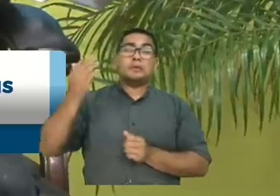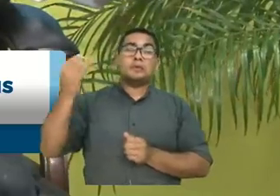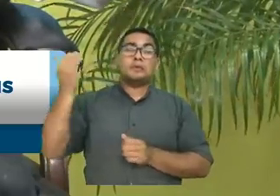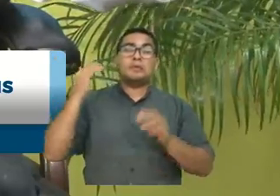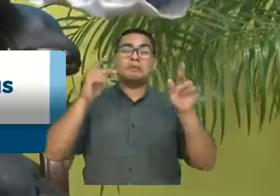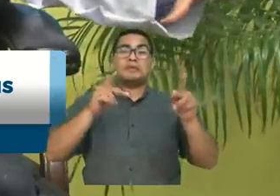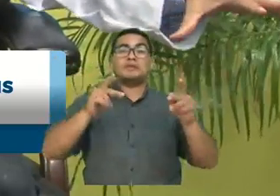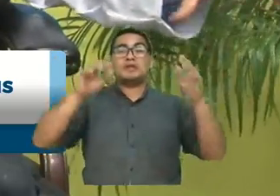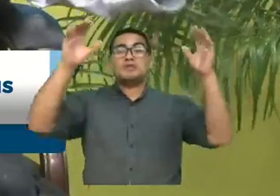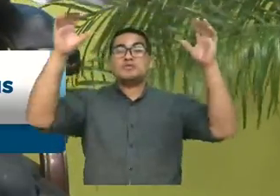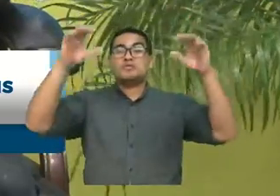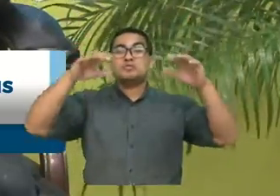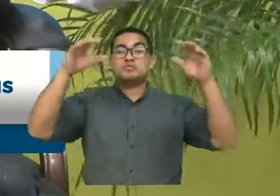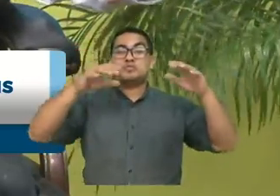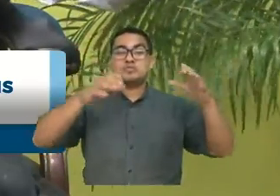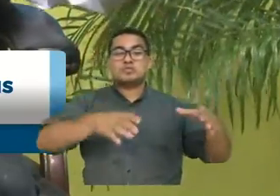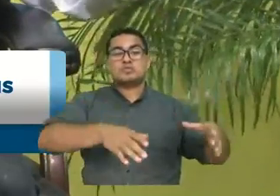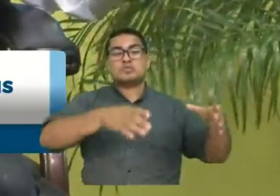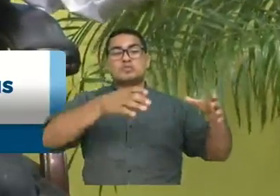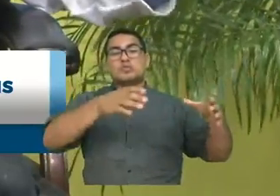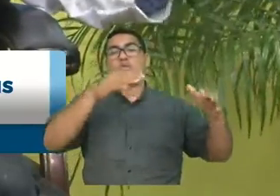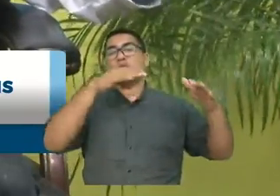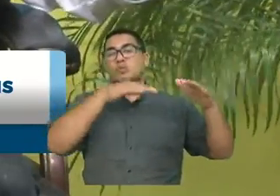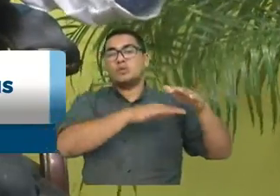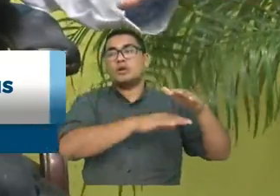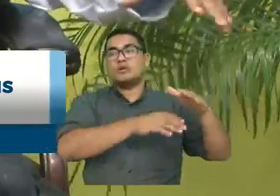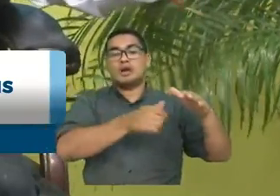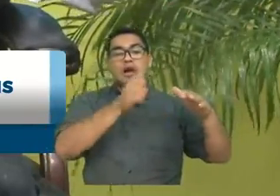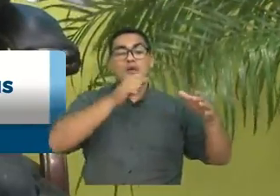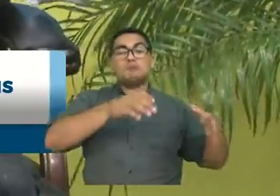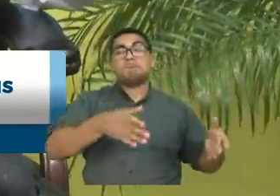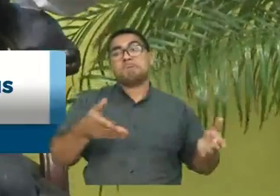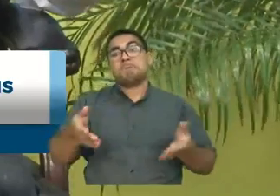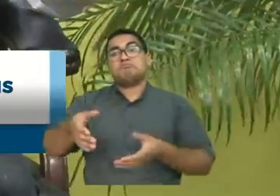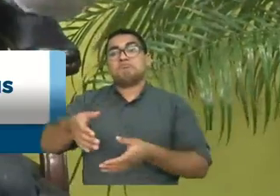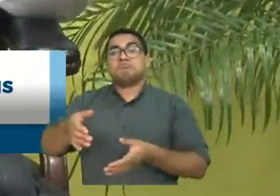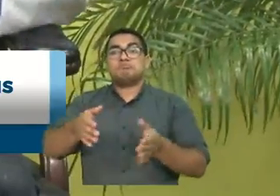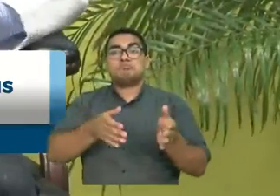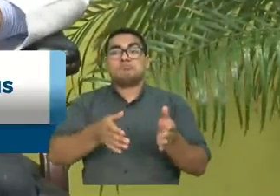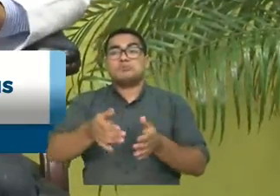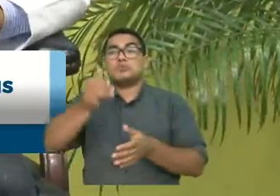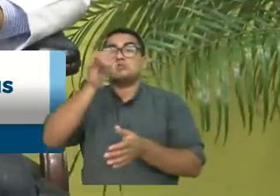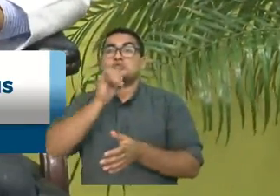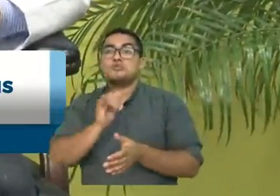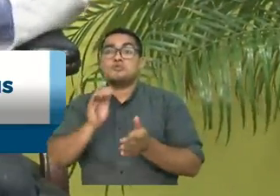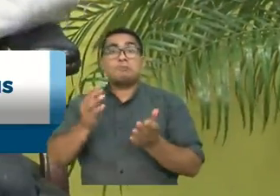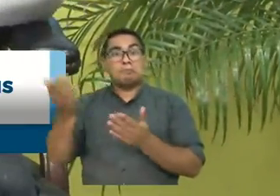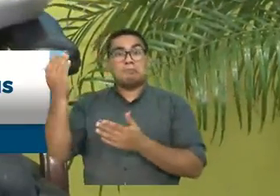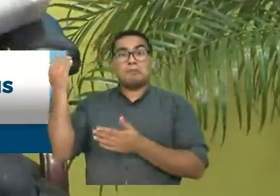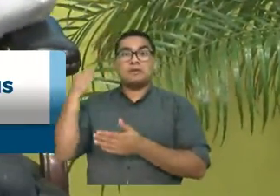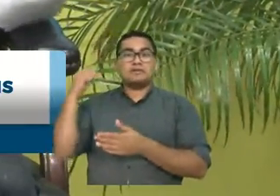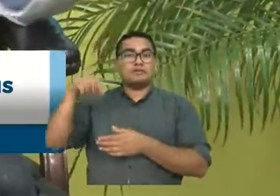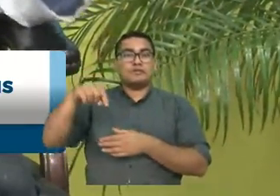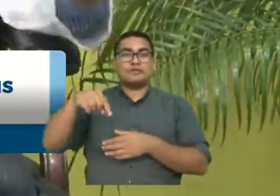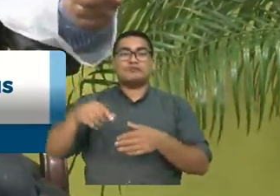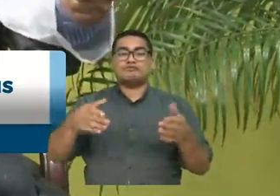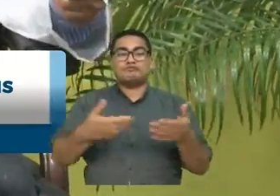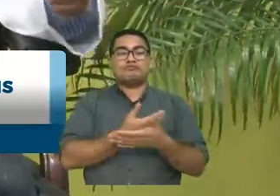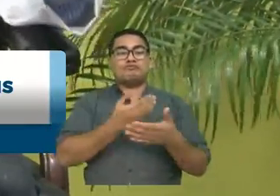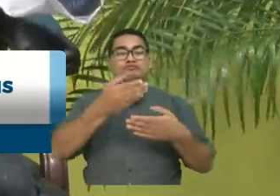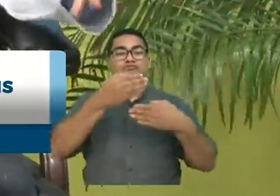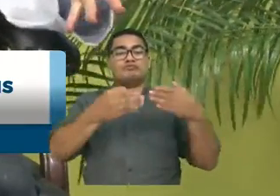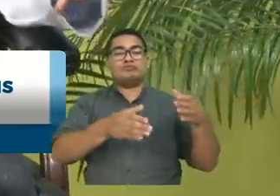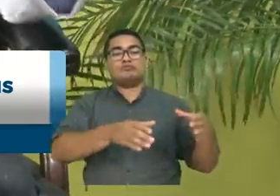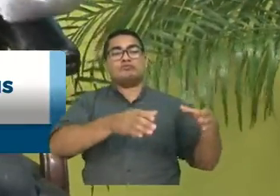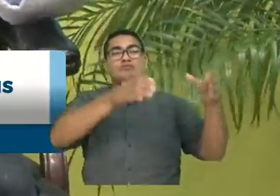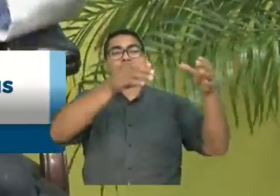el agua ahí, guardaba, estancado, o iba a la presa porque y allí agarraba el agua, ¿ah? Y el agua es un vehículo